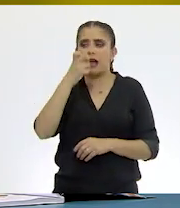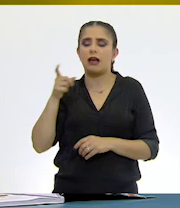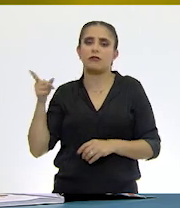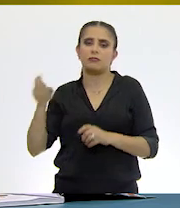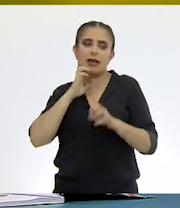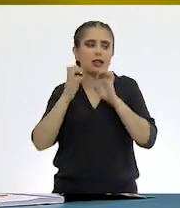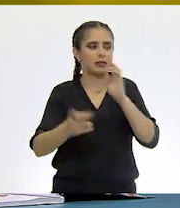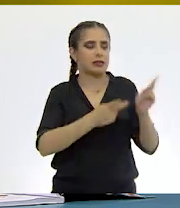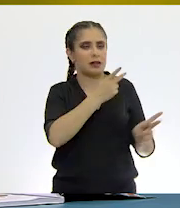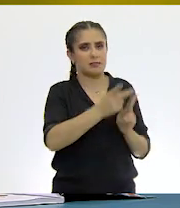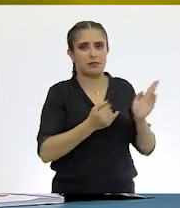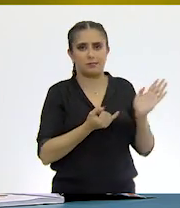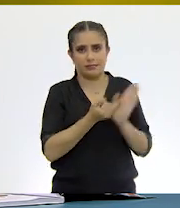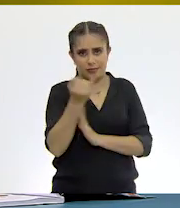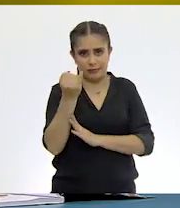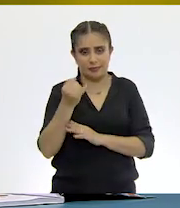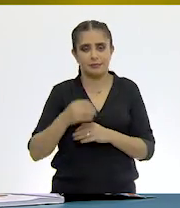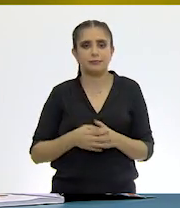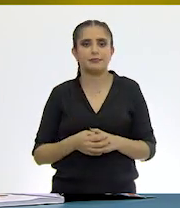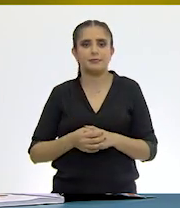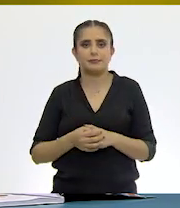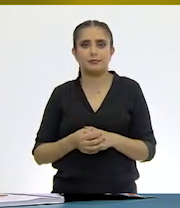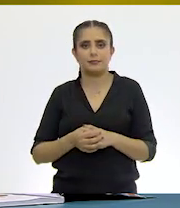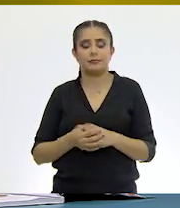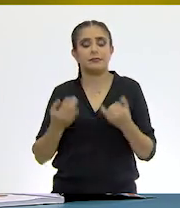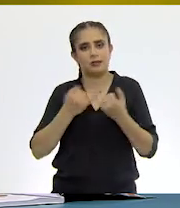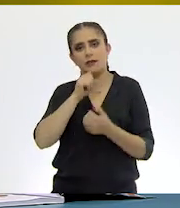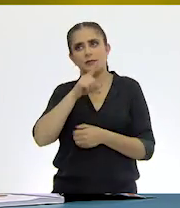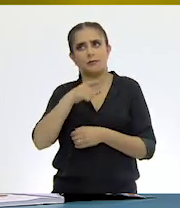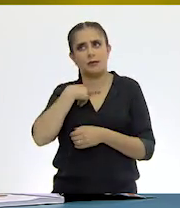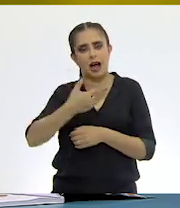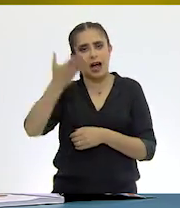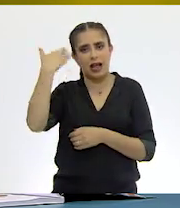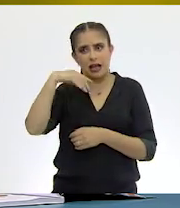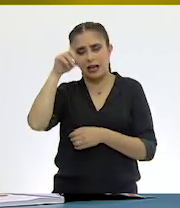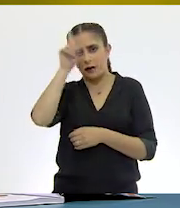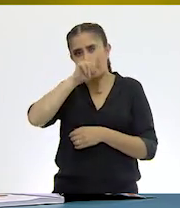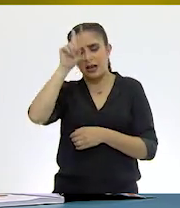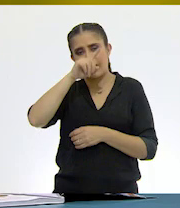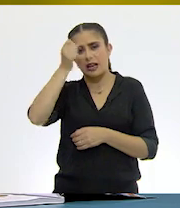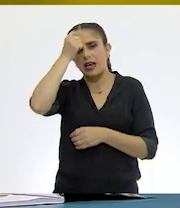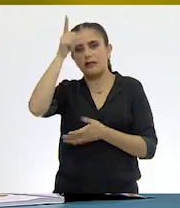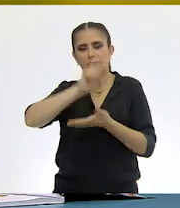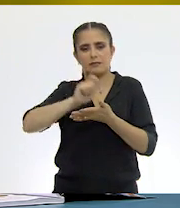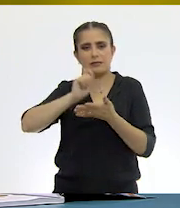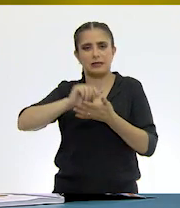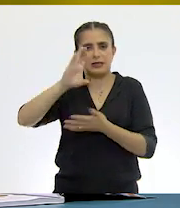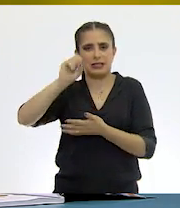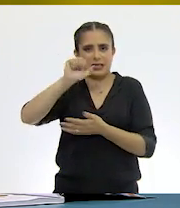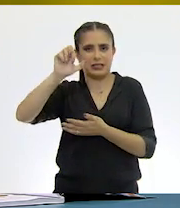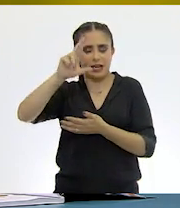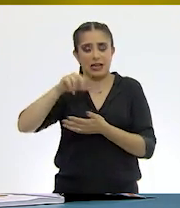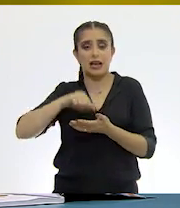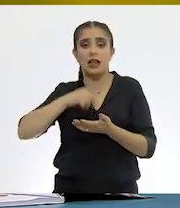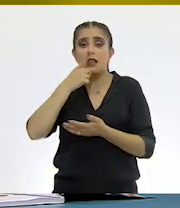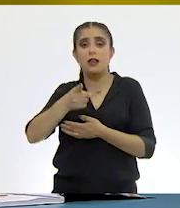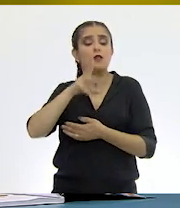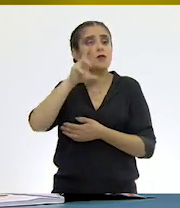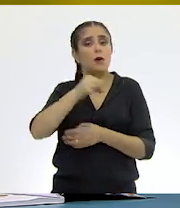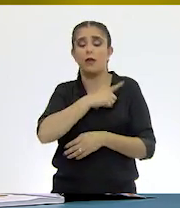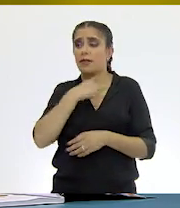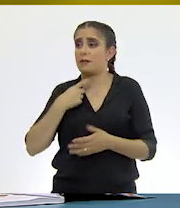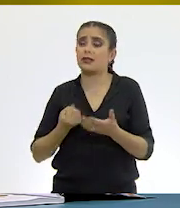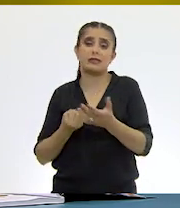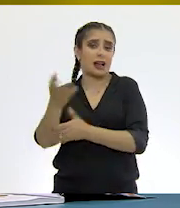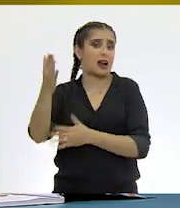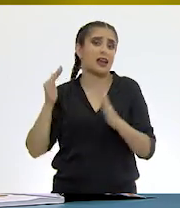él. Porque también consideramos los consejos que nos dio el escritor César Arístides, donde nos dijo que no saliéramos de